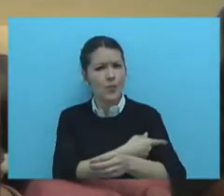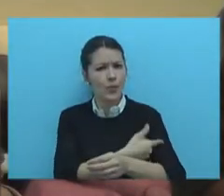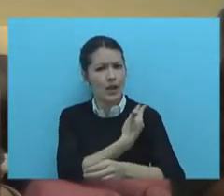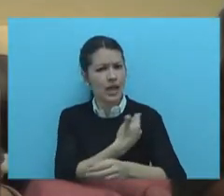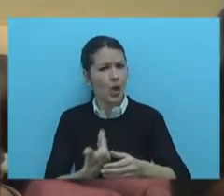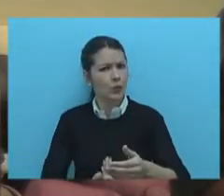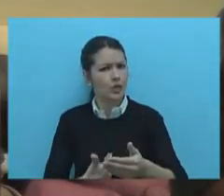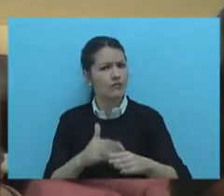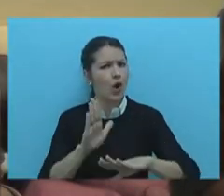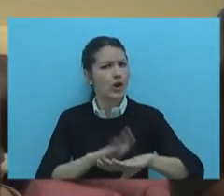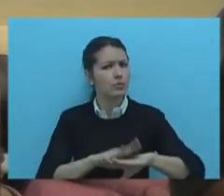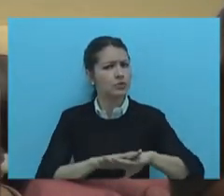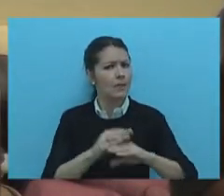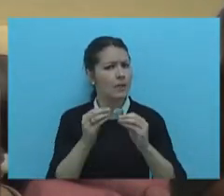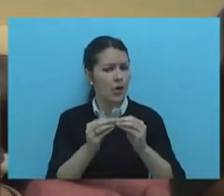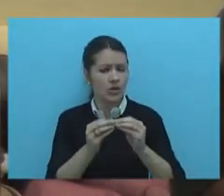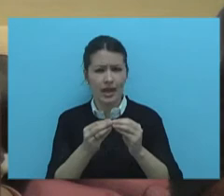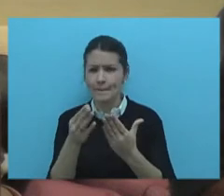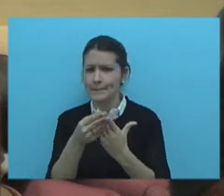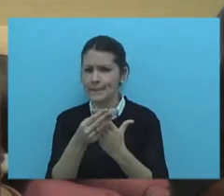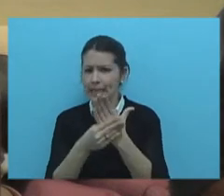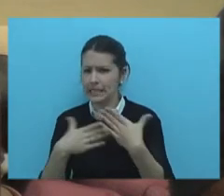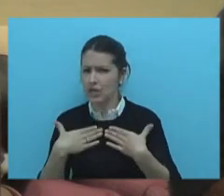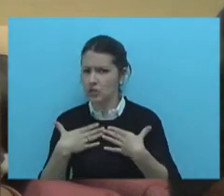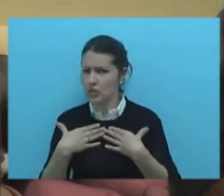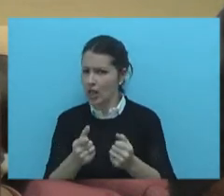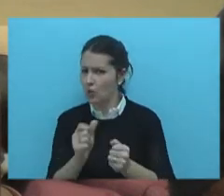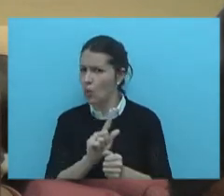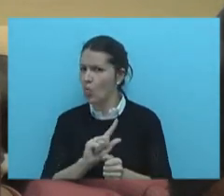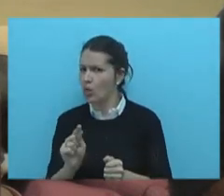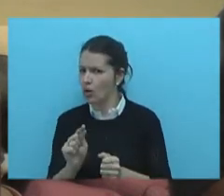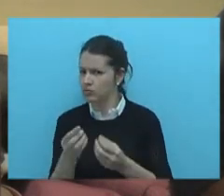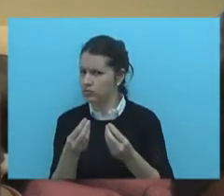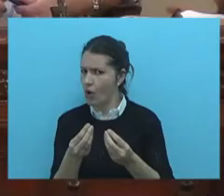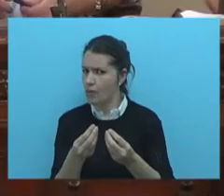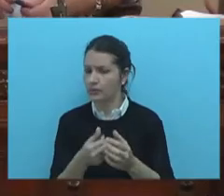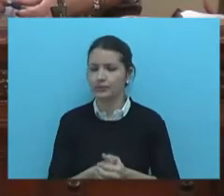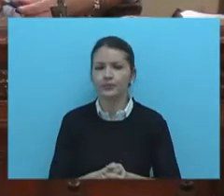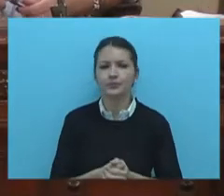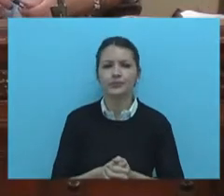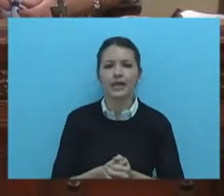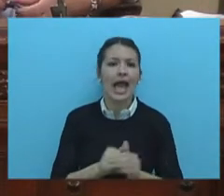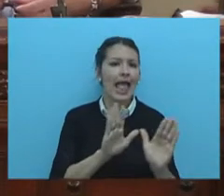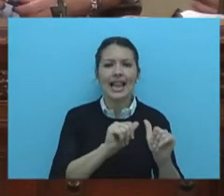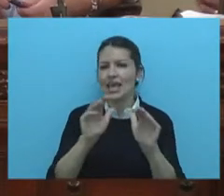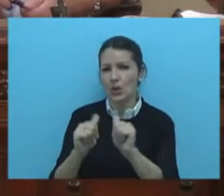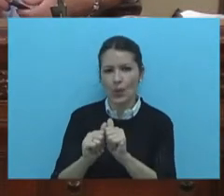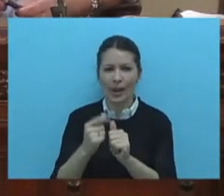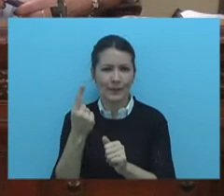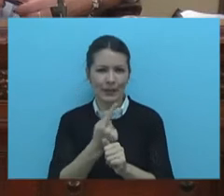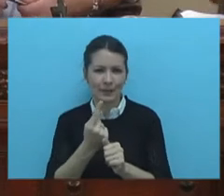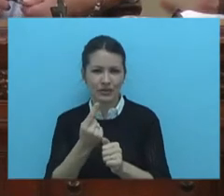esos. Es que es lo mismo, digamos, el poder es que el Ministerio de Salud depende del Poder Ejecutivo,